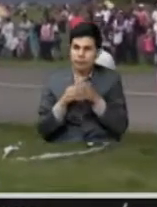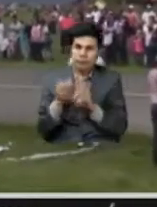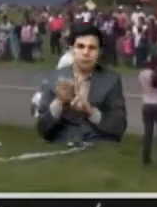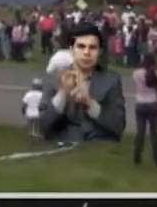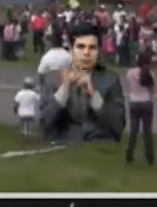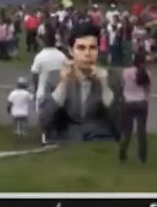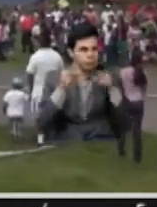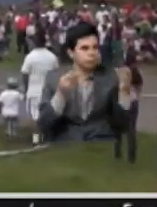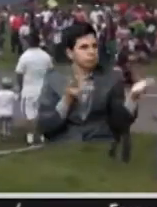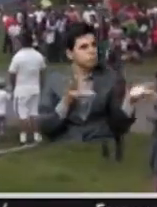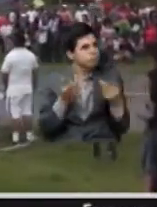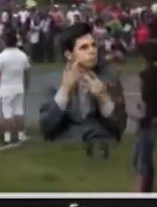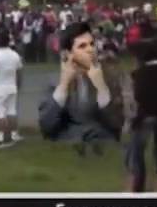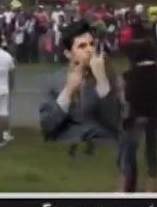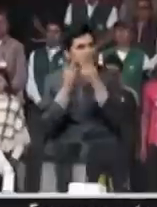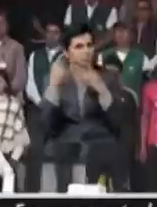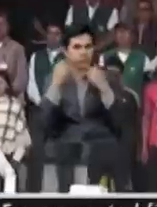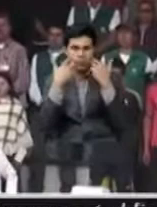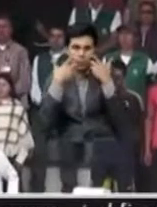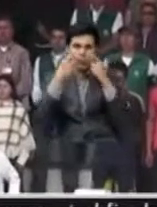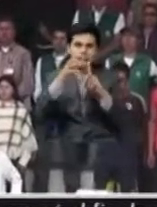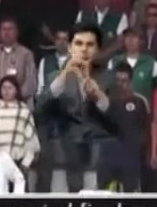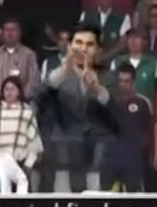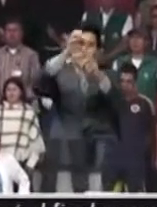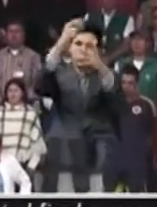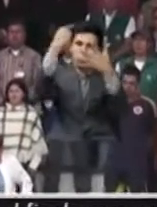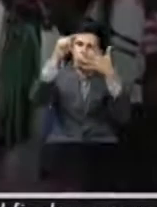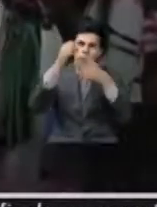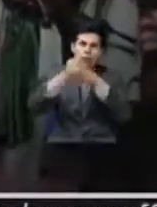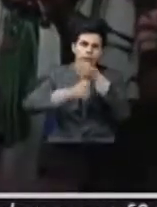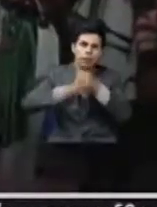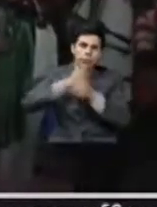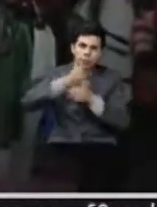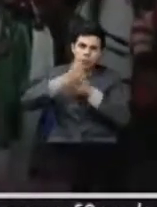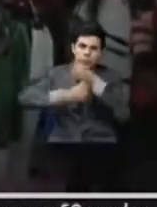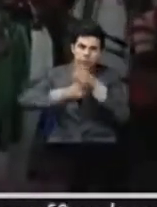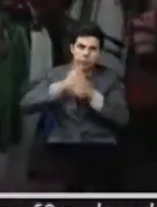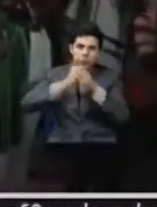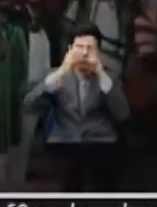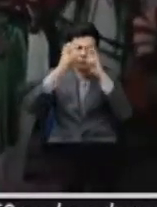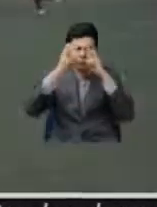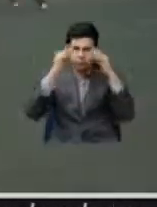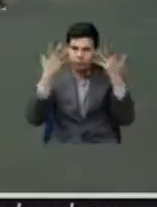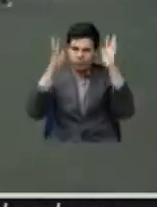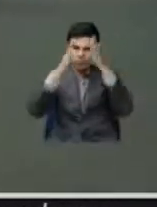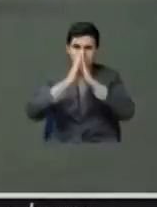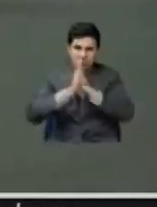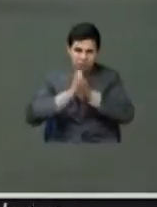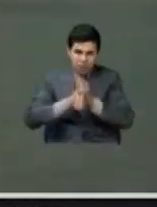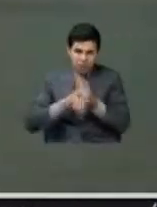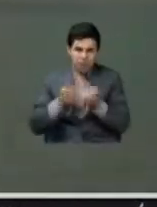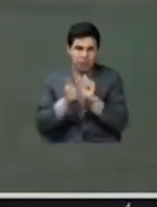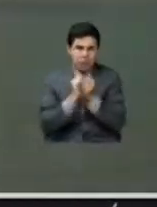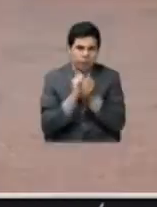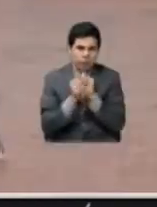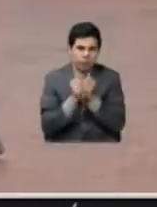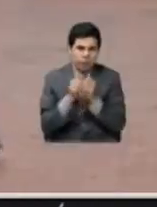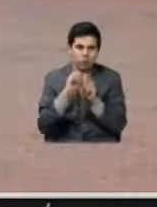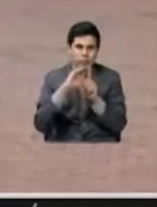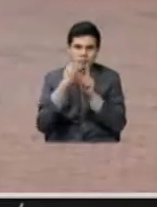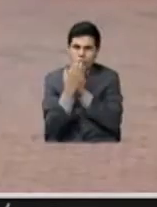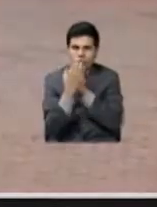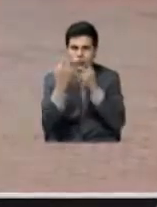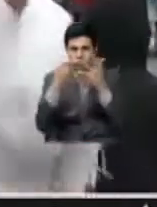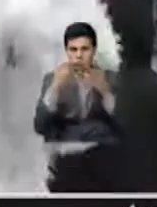propios y visitantes, con espectáculos que se observan año tras año en festividades navideñas, actividades deportivas y culturales,